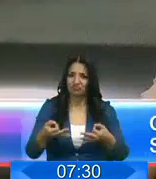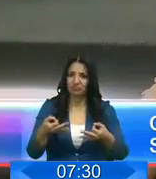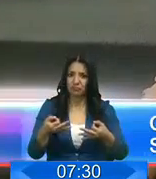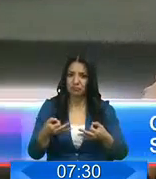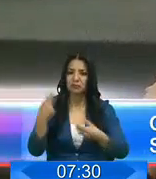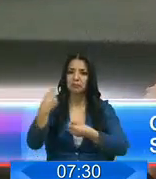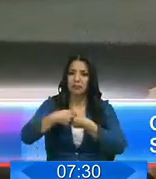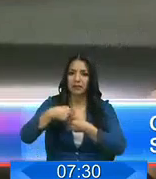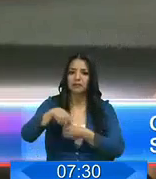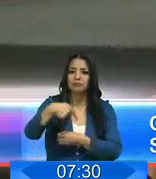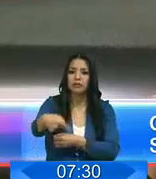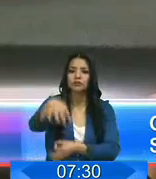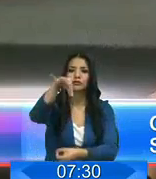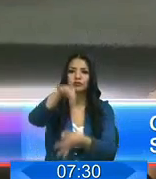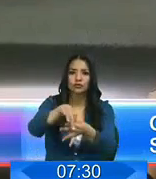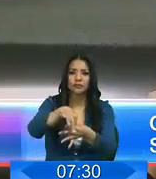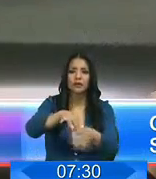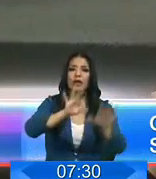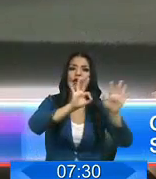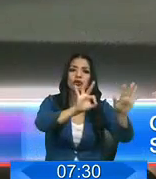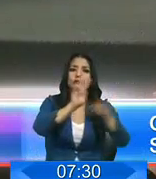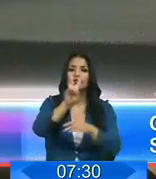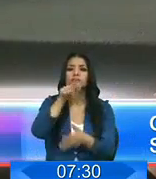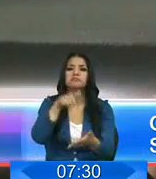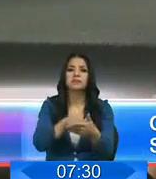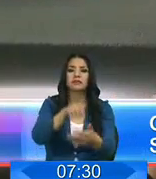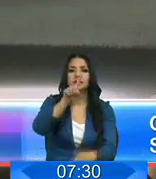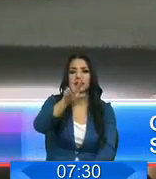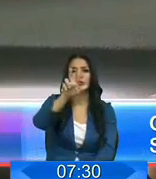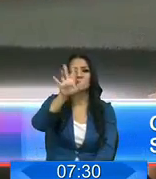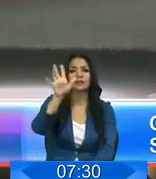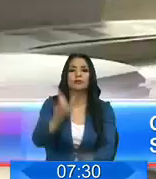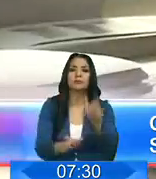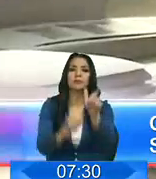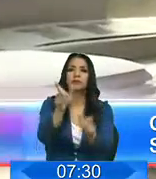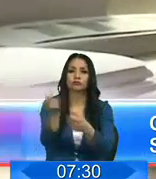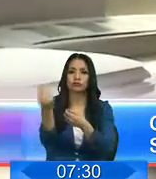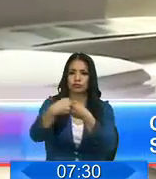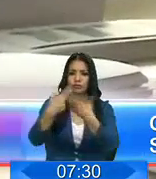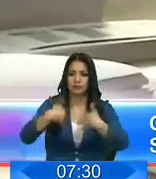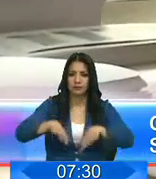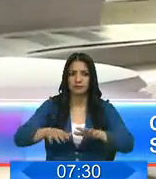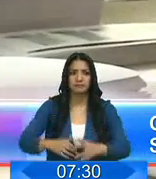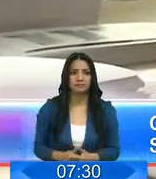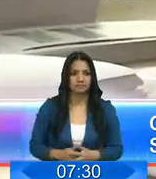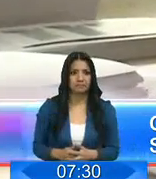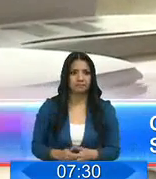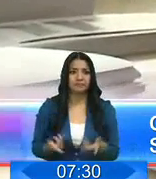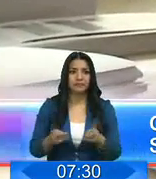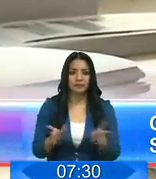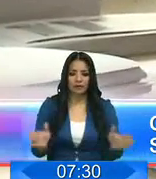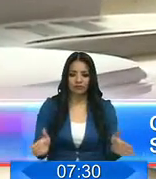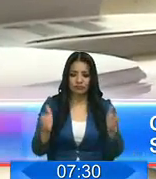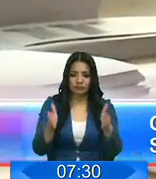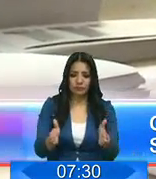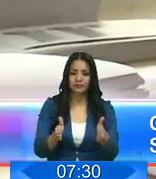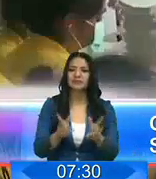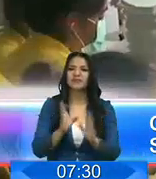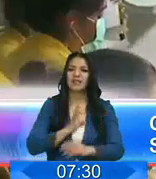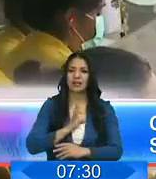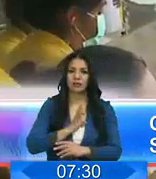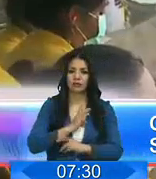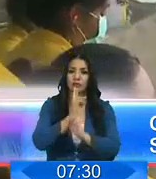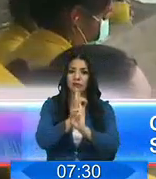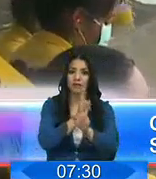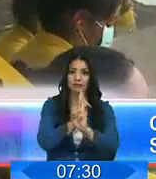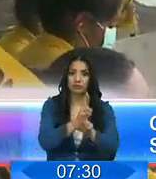para las próximas elecciones son de 82,135 personas. Además, los kits técnicos para la transmisión de resultados también